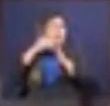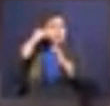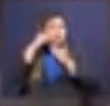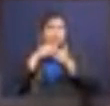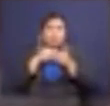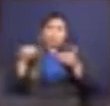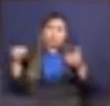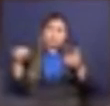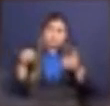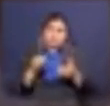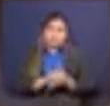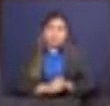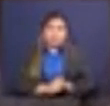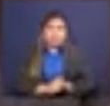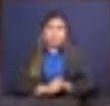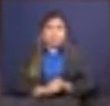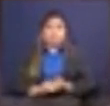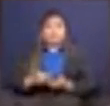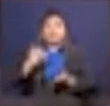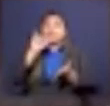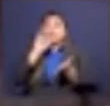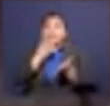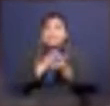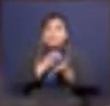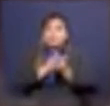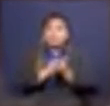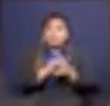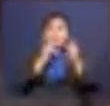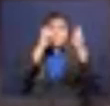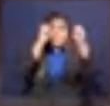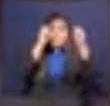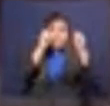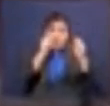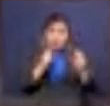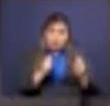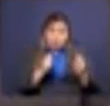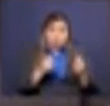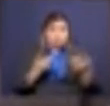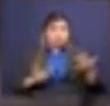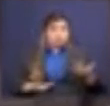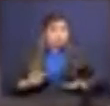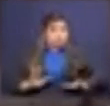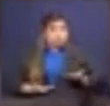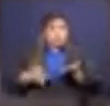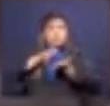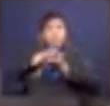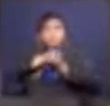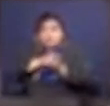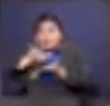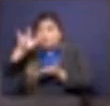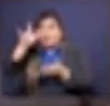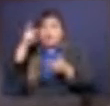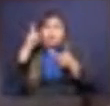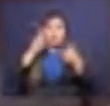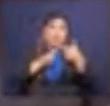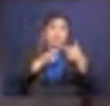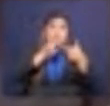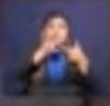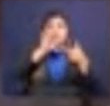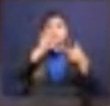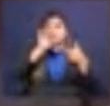2.000 millones de dólares. Esto implicó recortes en planilla, viajes,